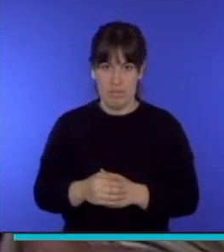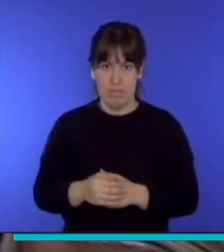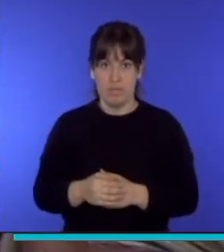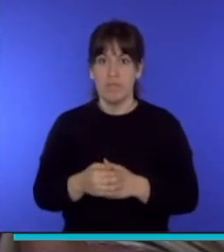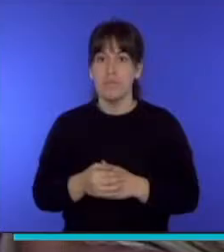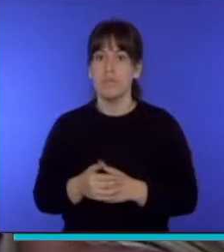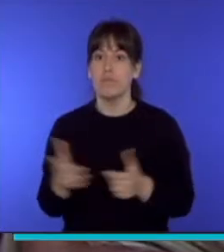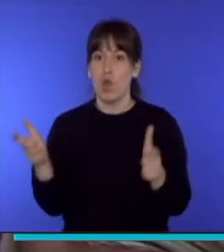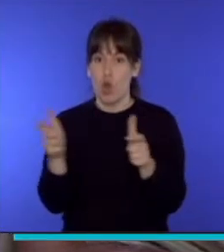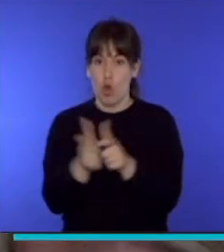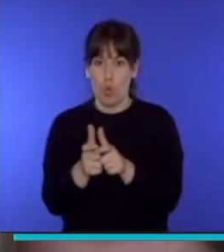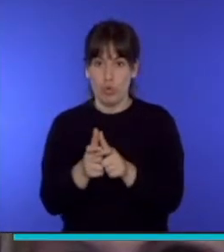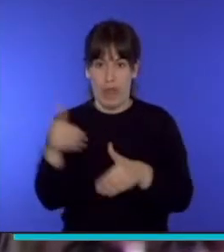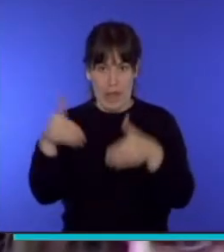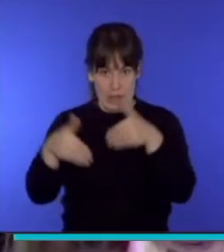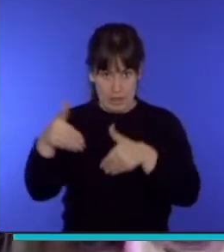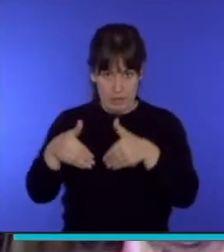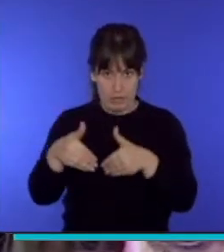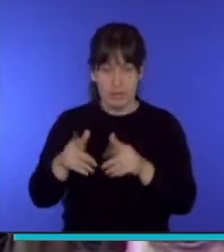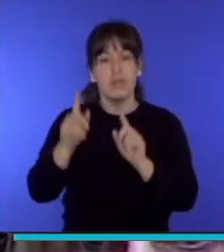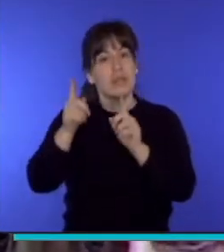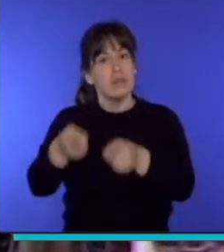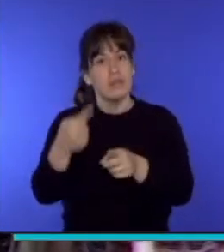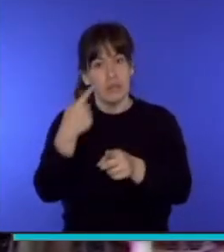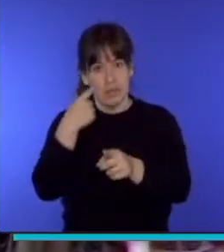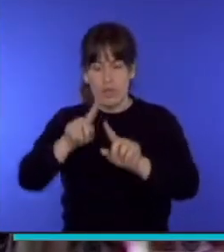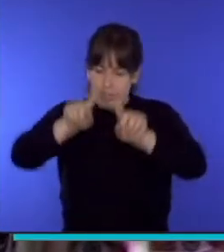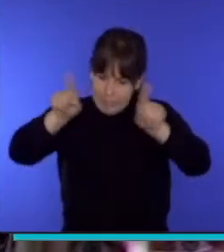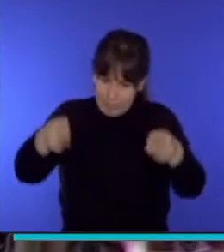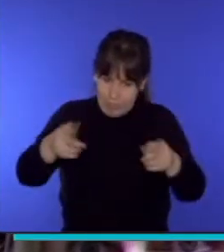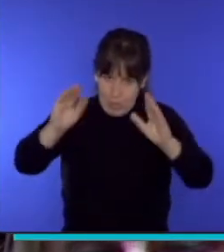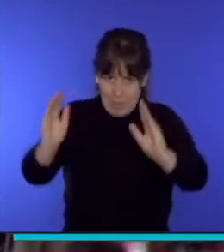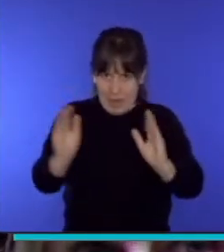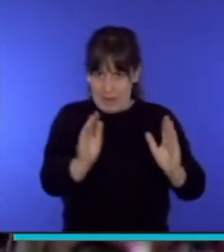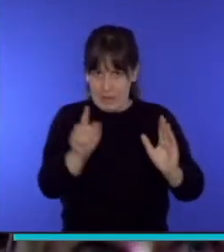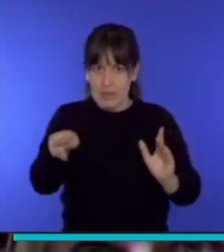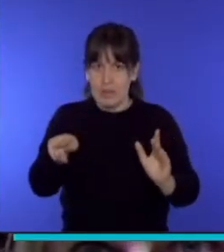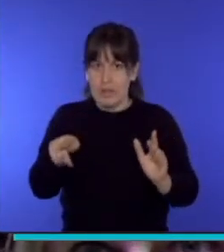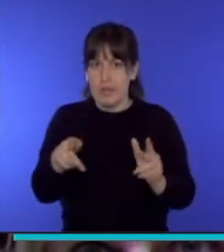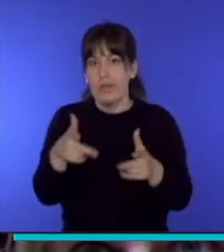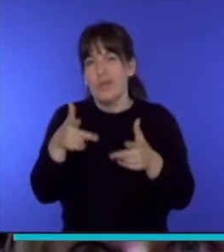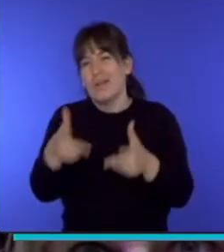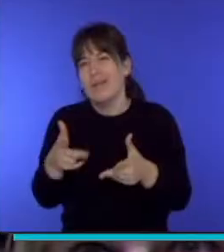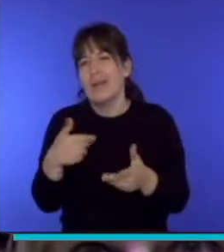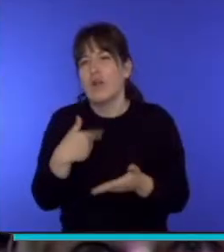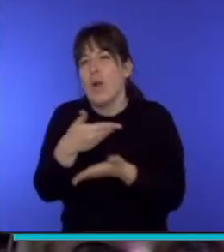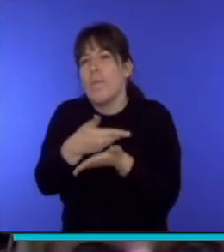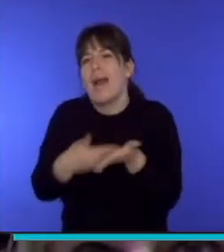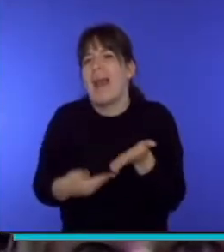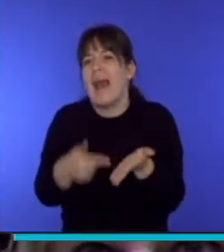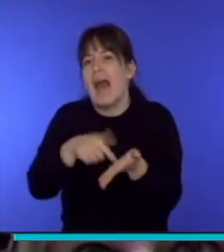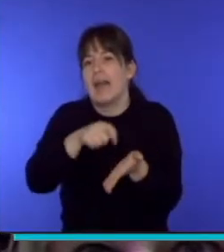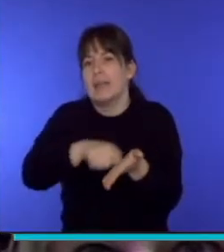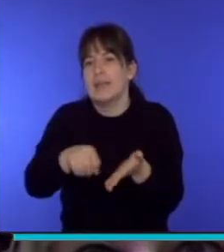La Junta Electoral, y acá voy a también otro paréntesis, no le digamos más la carta de la Junta porque